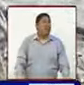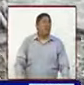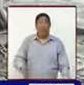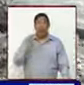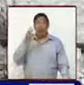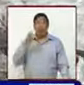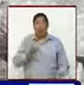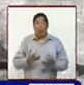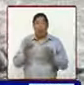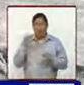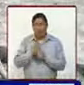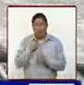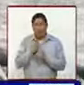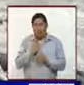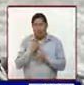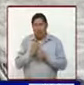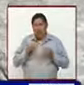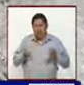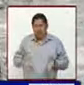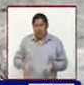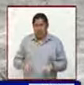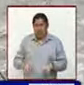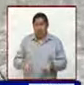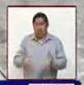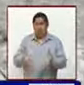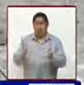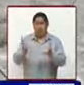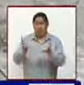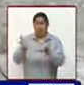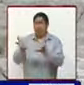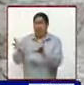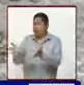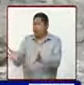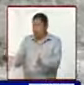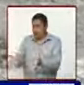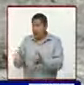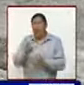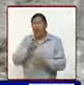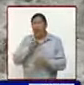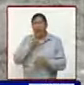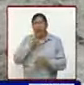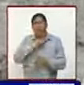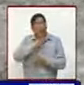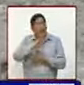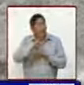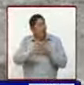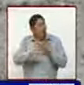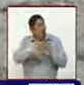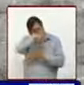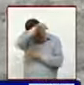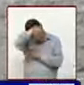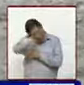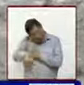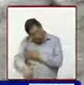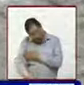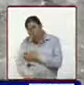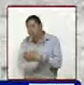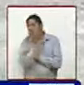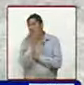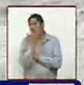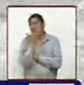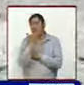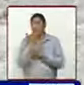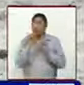Mira, la maquinaria está trabajando sin descanso. Nos han asegurado que han trabajado toda la noche, por eso se tiene la vía habilitada, si no, no hubiera sido